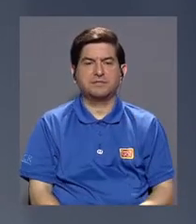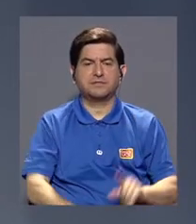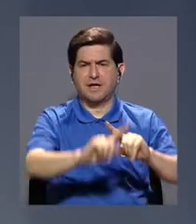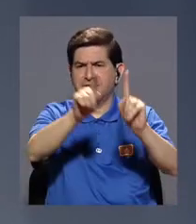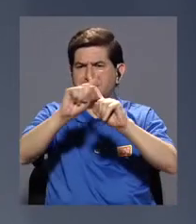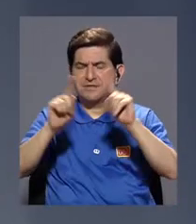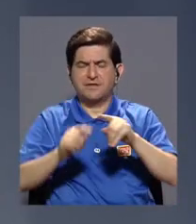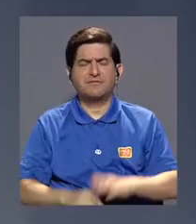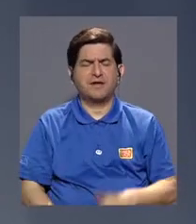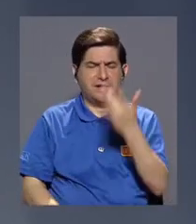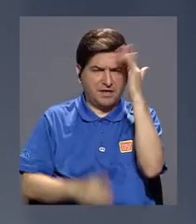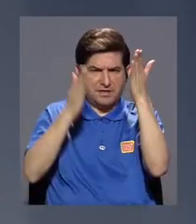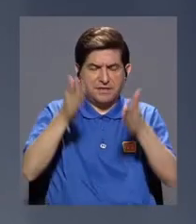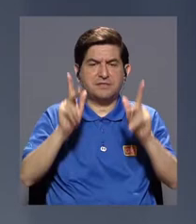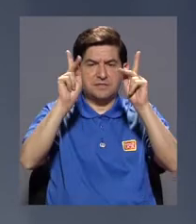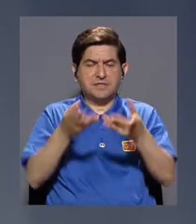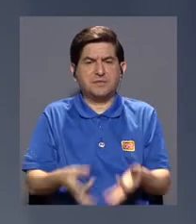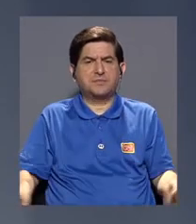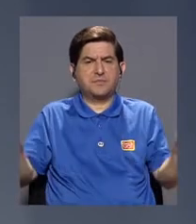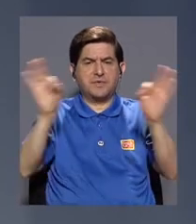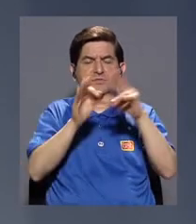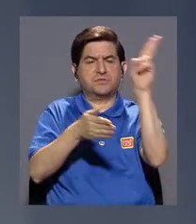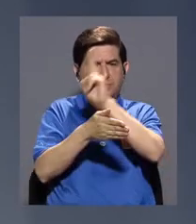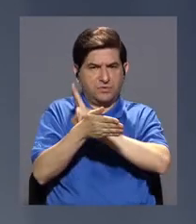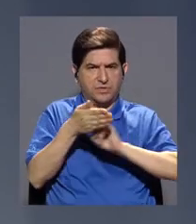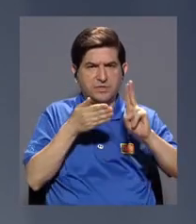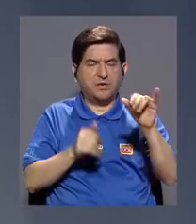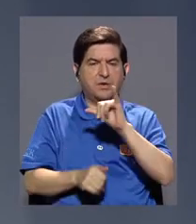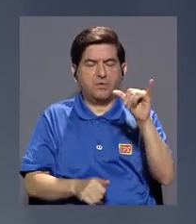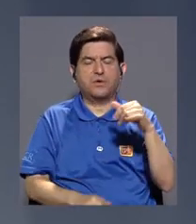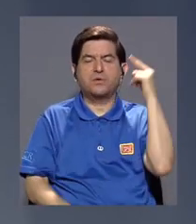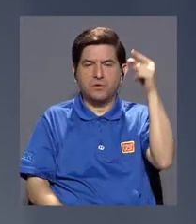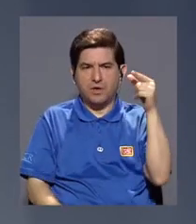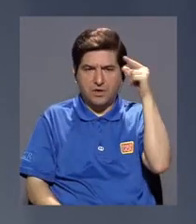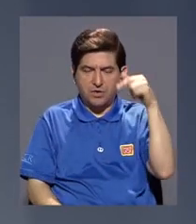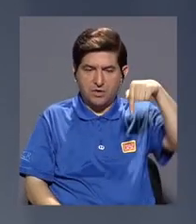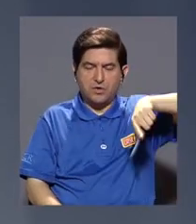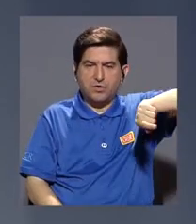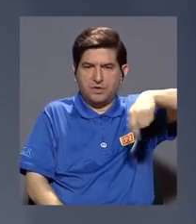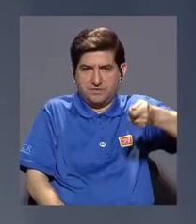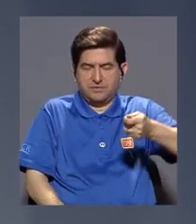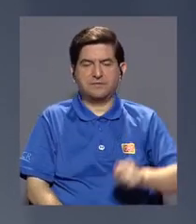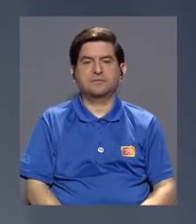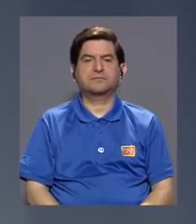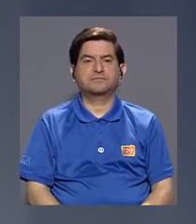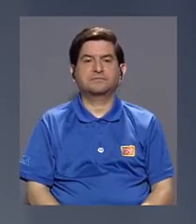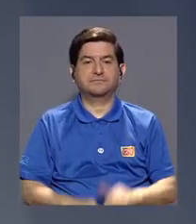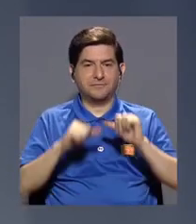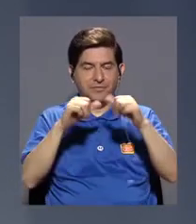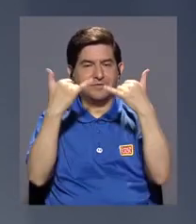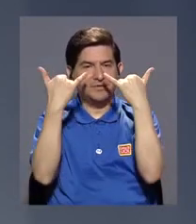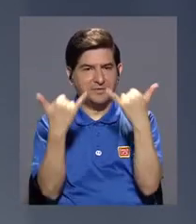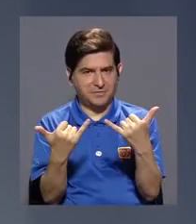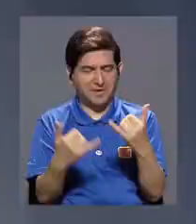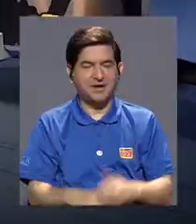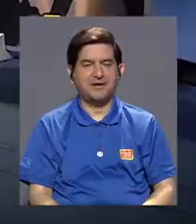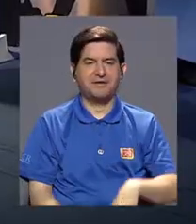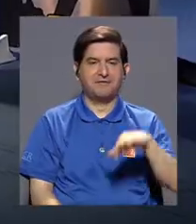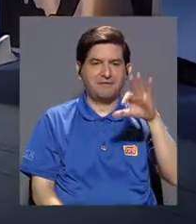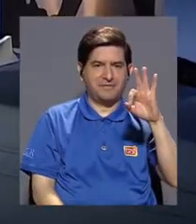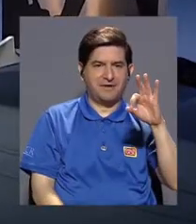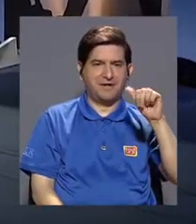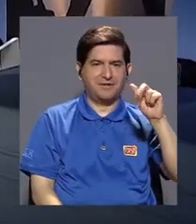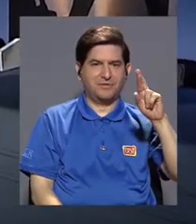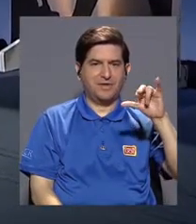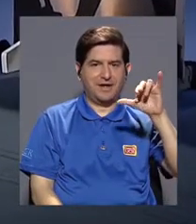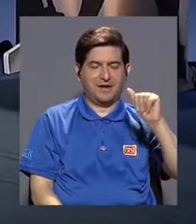con diferentes intelectuales y personalidades de esta universidad y también, por supuesto, de este canal. Y bueno, regresamos con don Fernando,